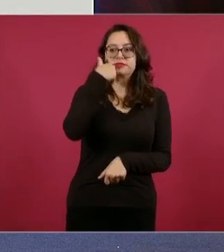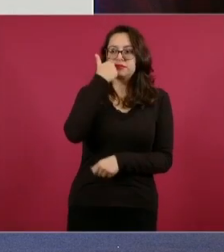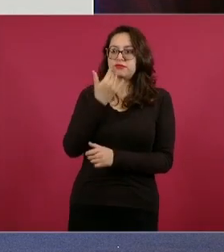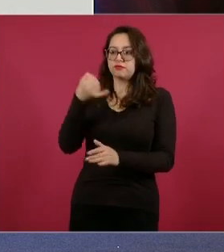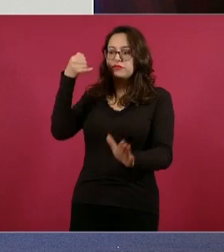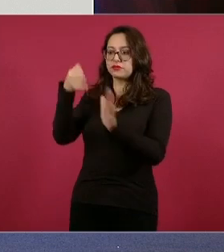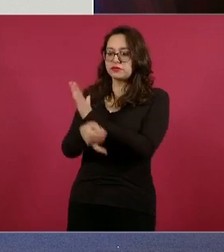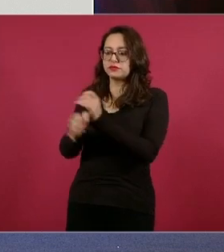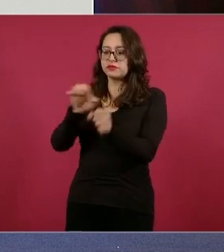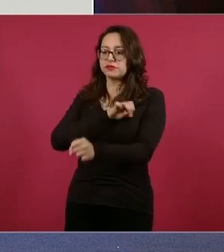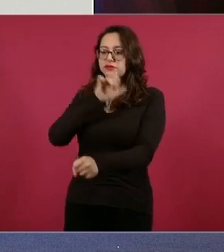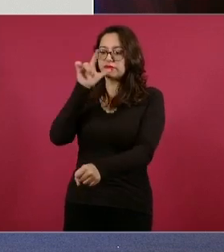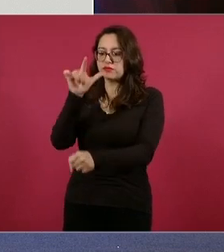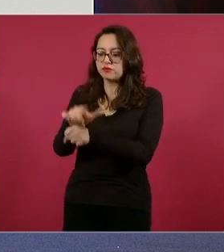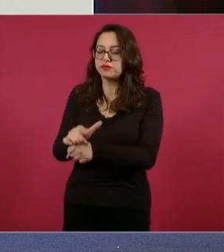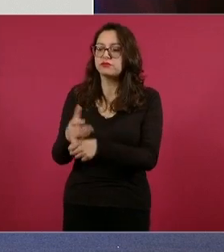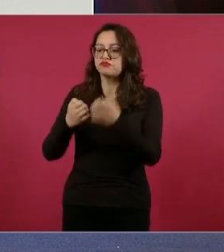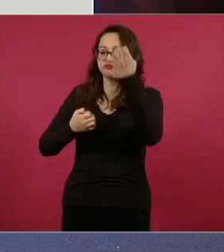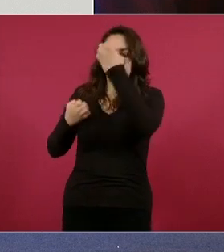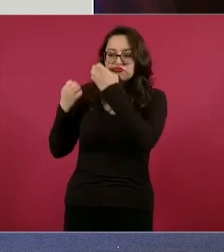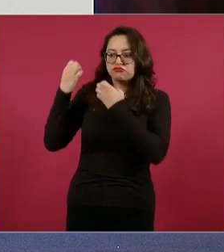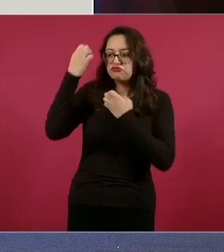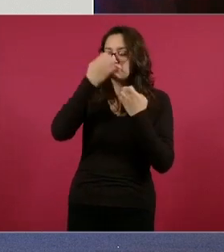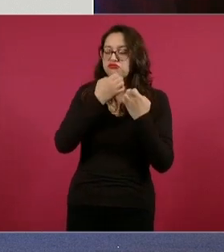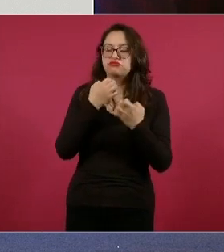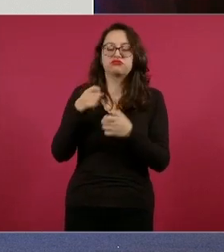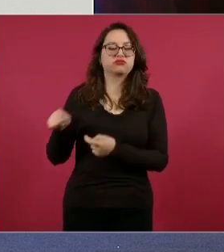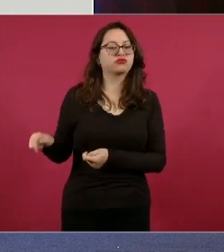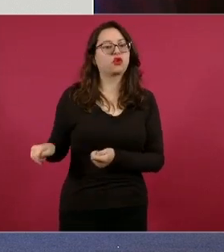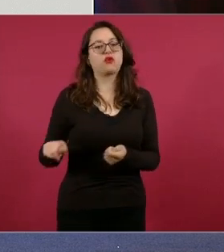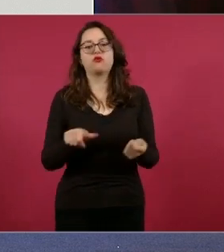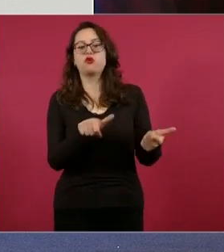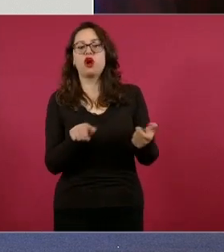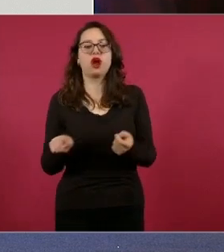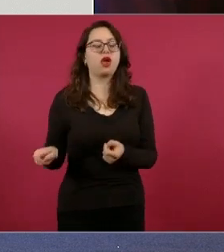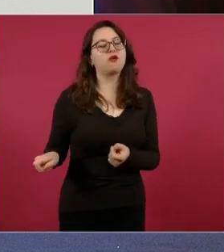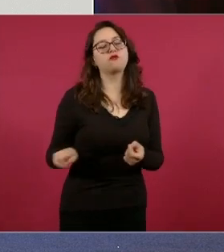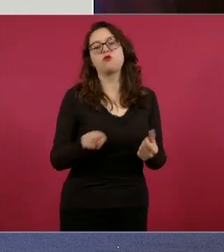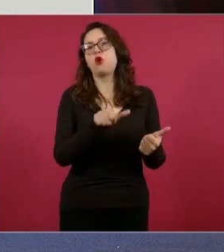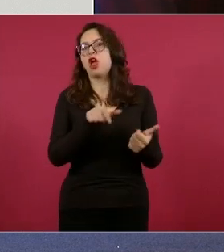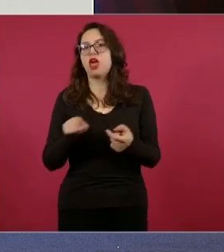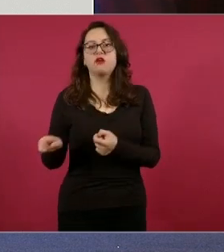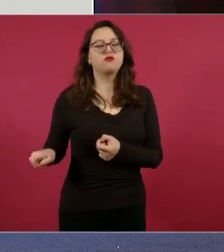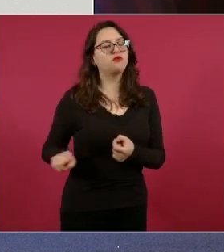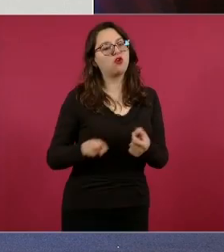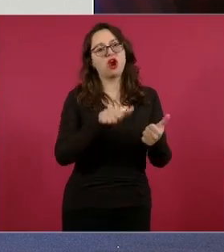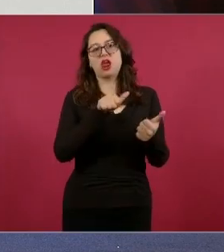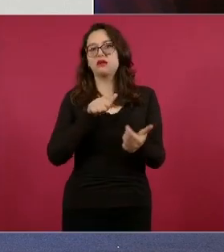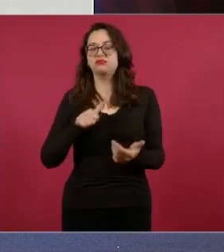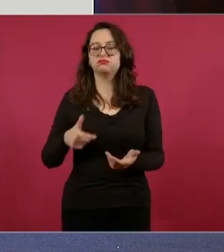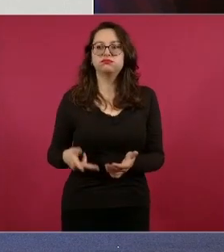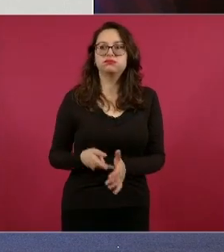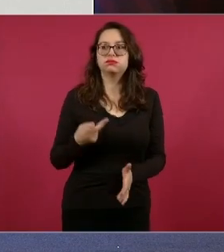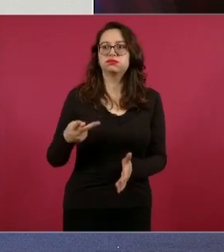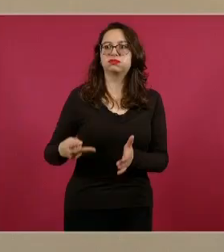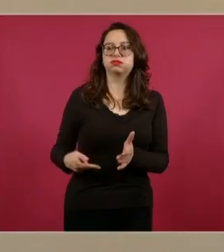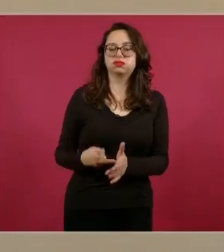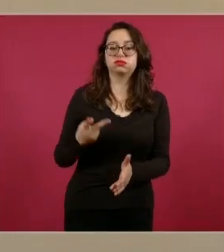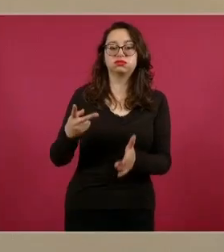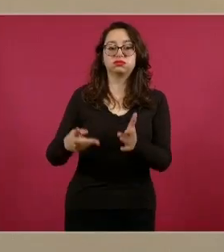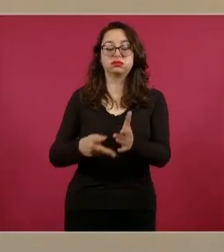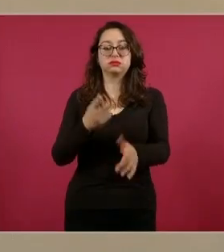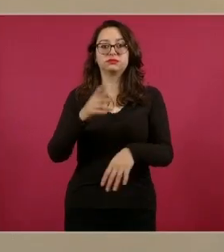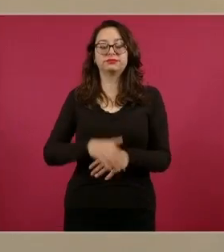residencias médicas se quedaba afuera. Esto cambió desde el inicio de la administración del presidente Andrés Manuel López Obrador, solo para